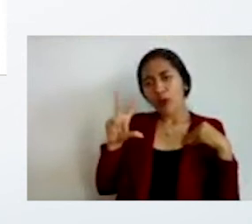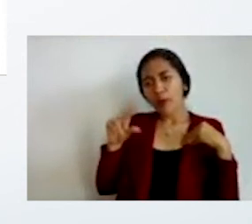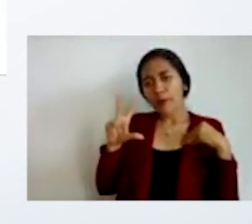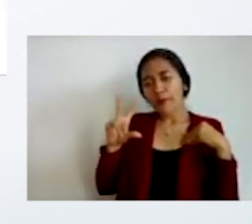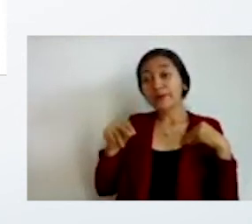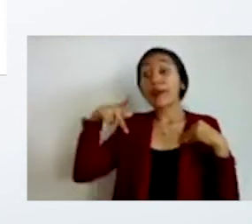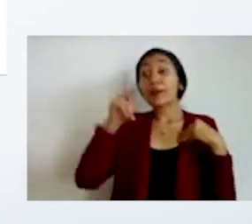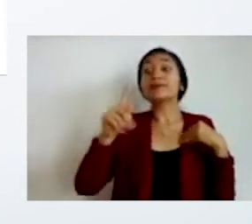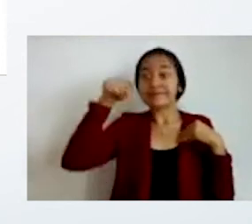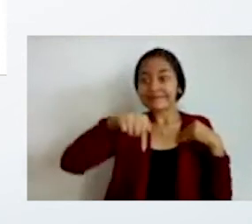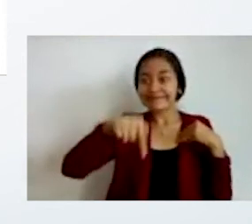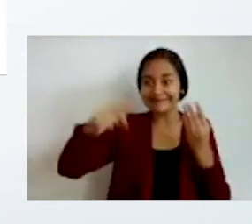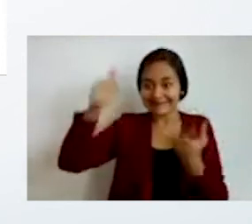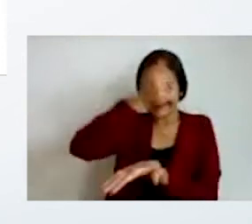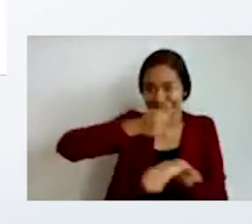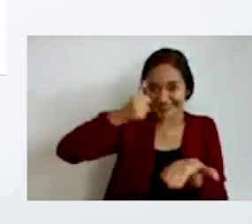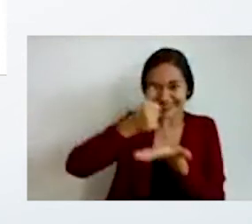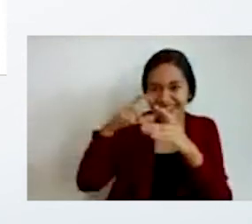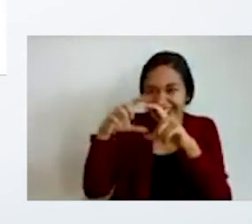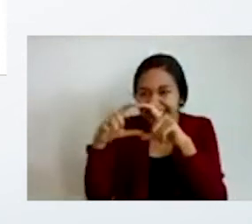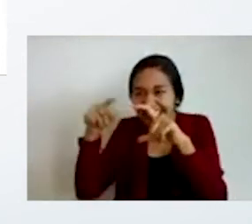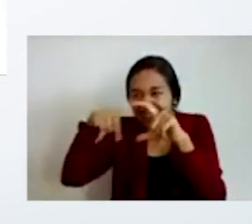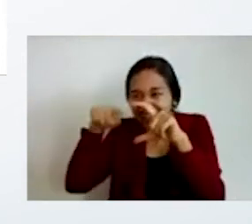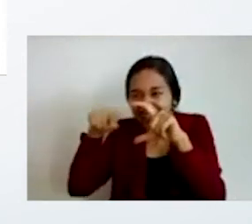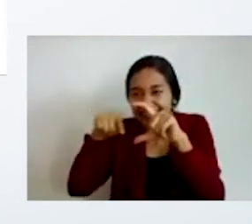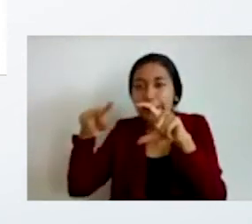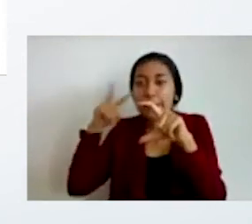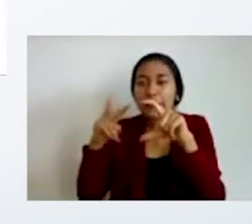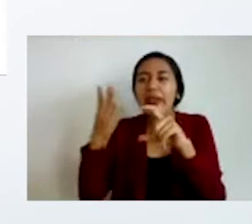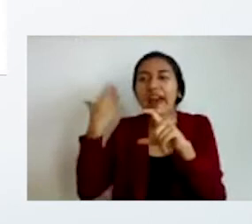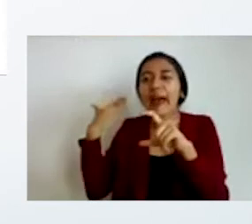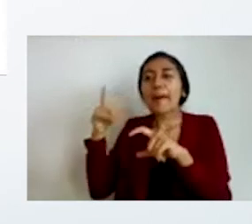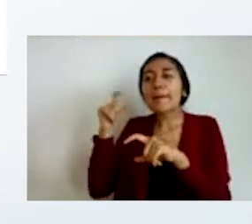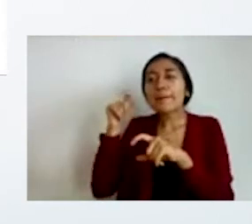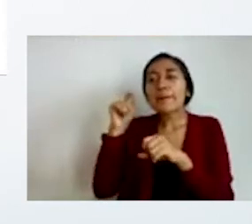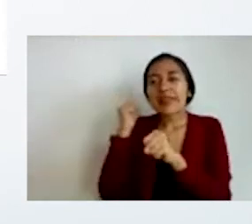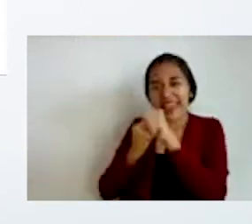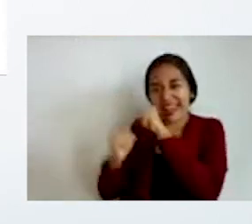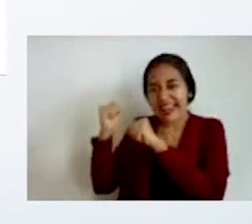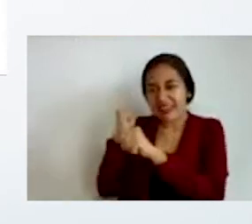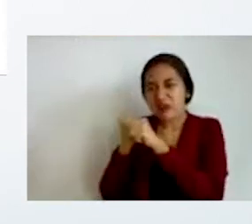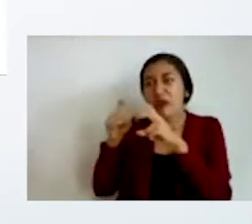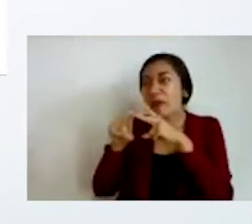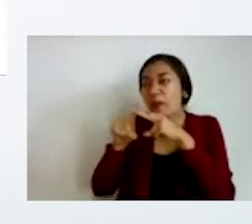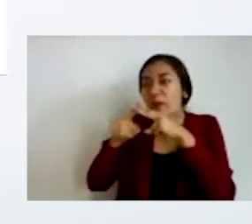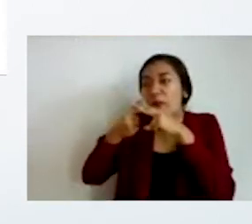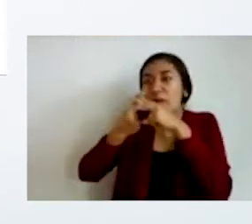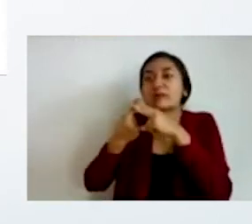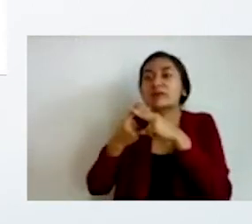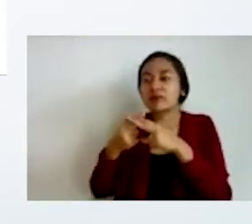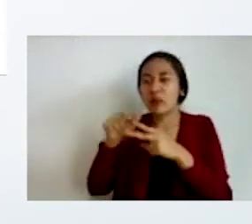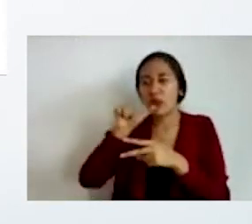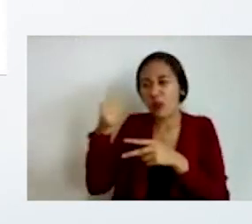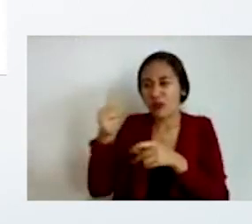otra forma que se conoció hace como 20 años de enfermedad por coronavirus que se llamó SARS, y a la izquierda de